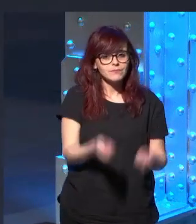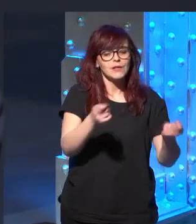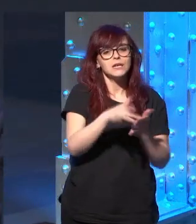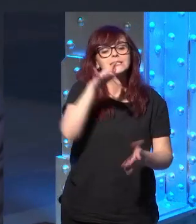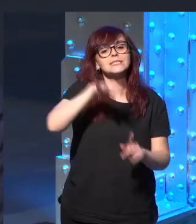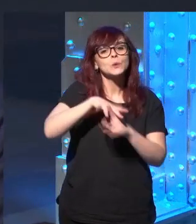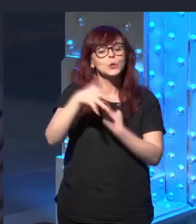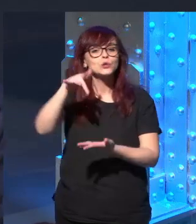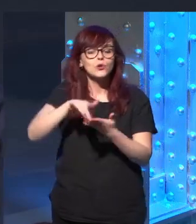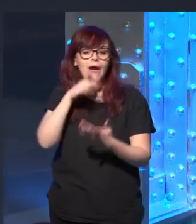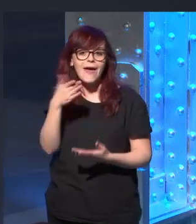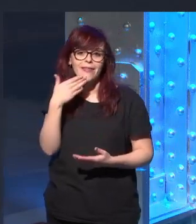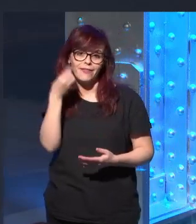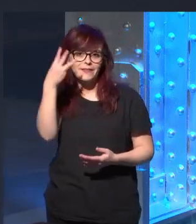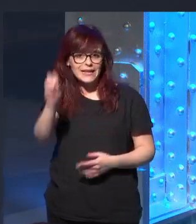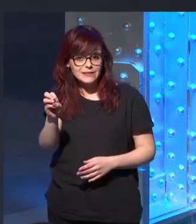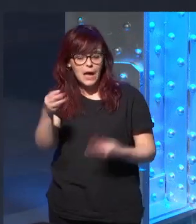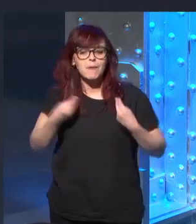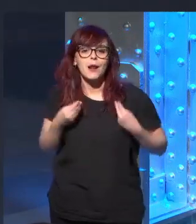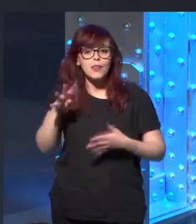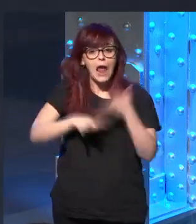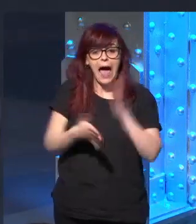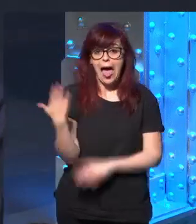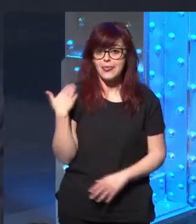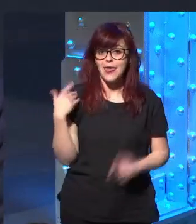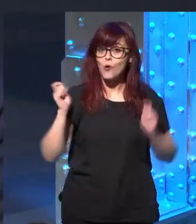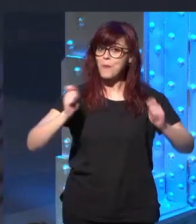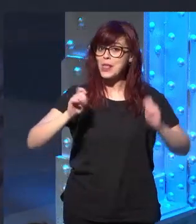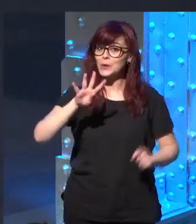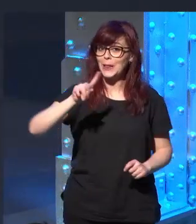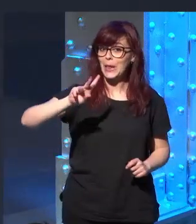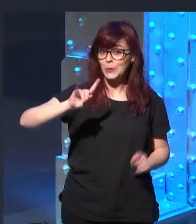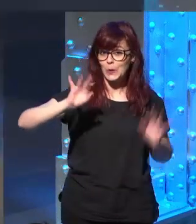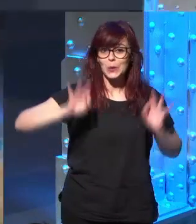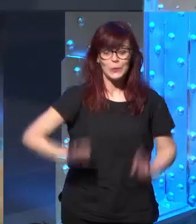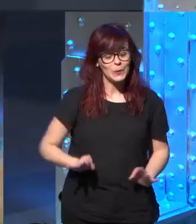en Barcelona cuando tienes 30 años. Ayer cumplí 41